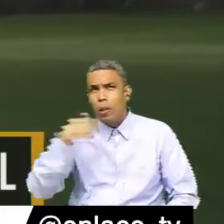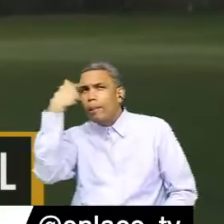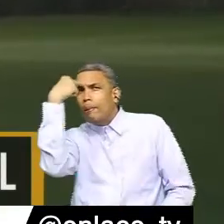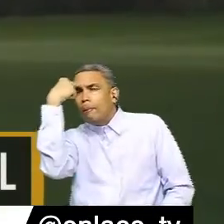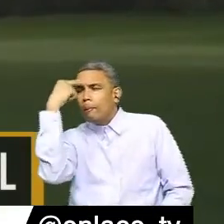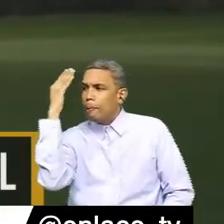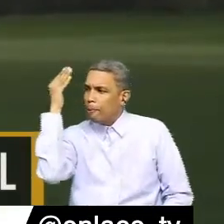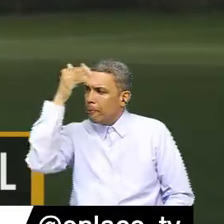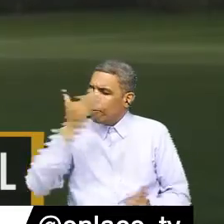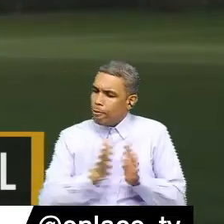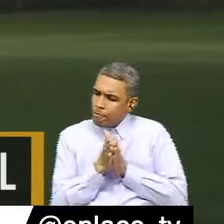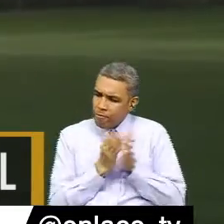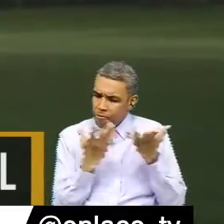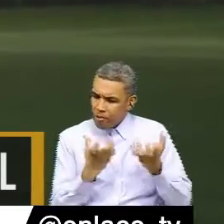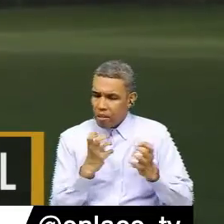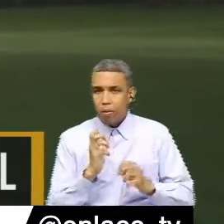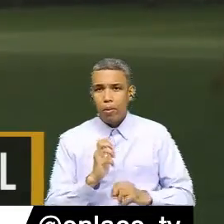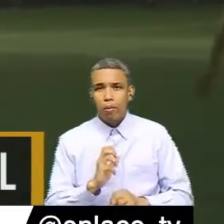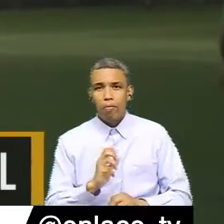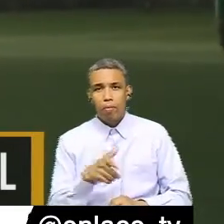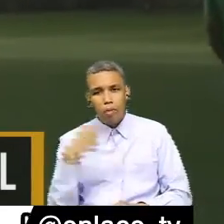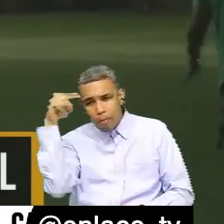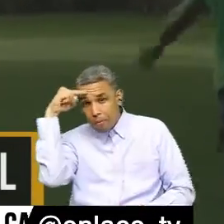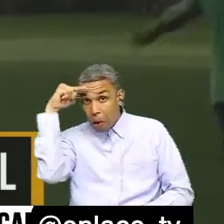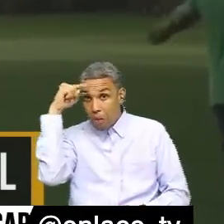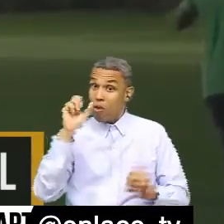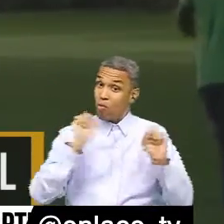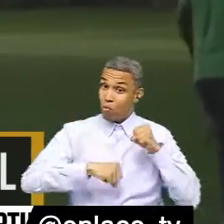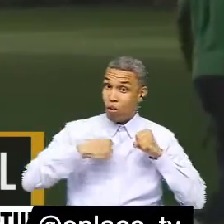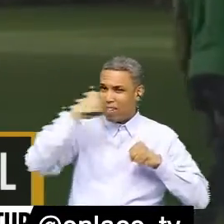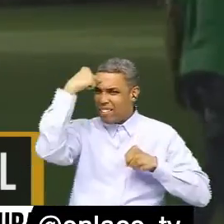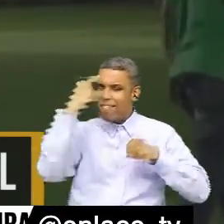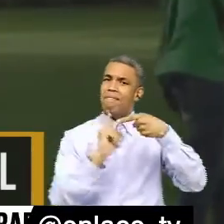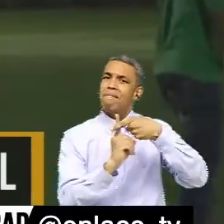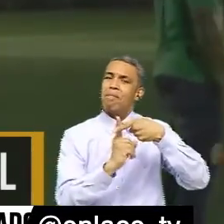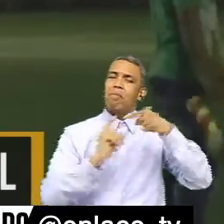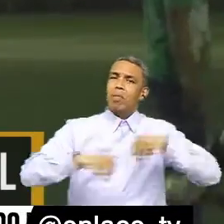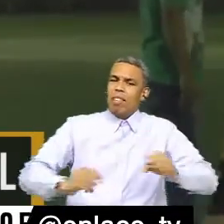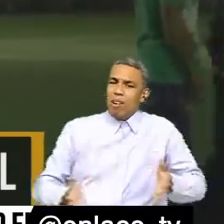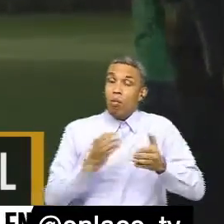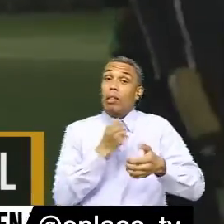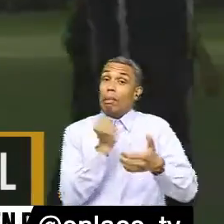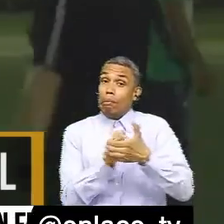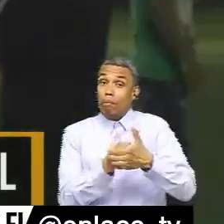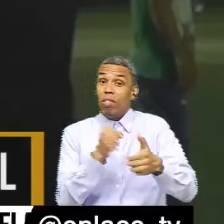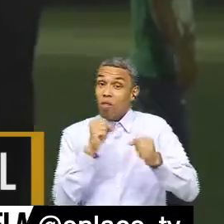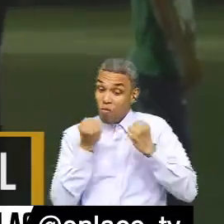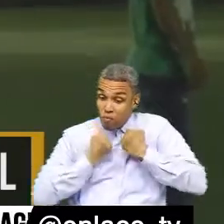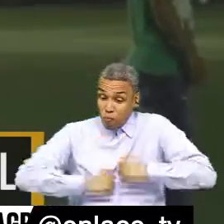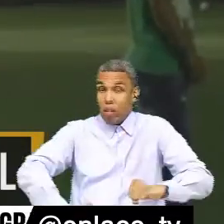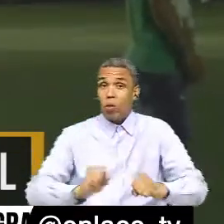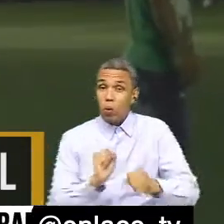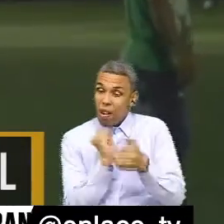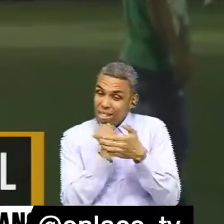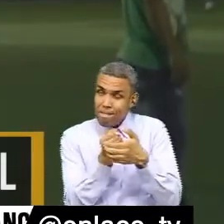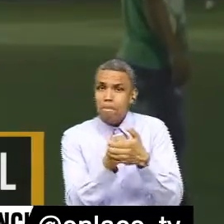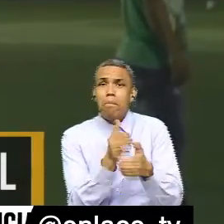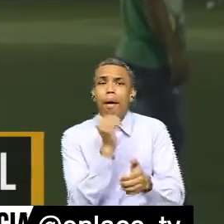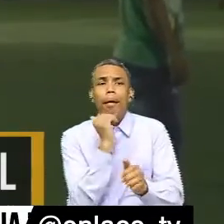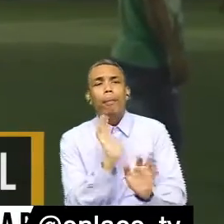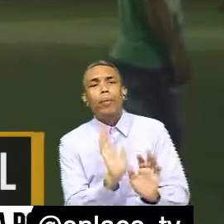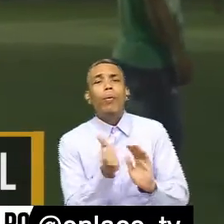cosas hay que luchar esforzarse meter porque esto es de sacrificio aquí no nos regalan nada hay que luchar